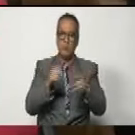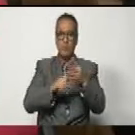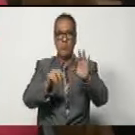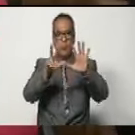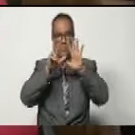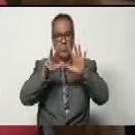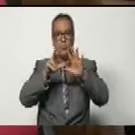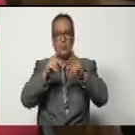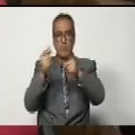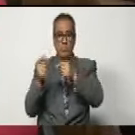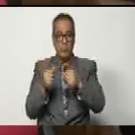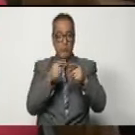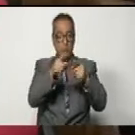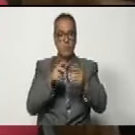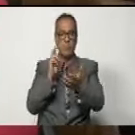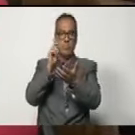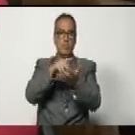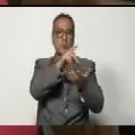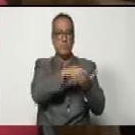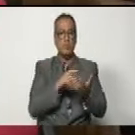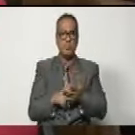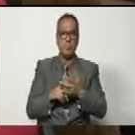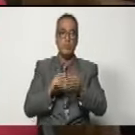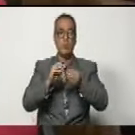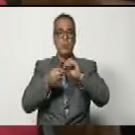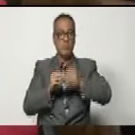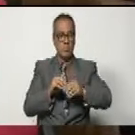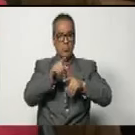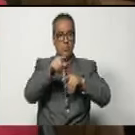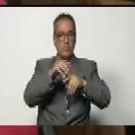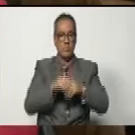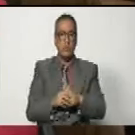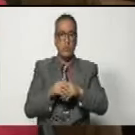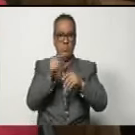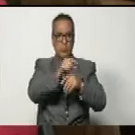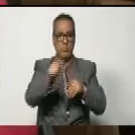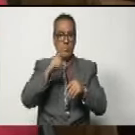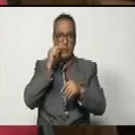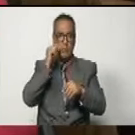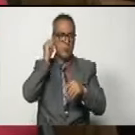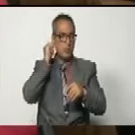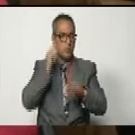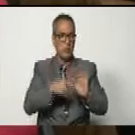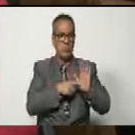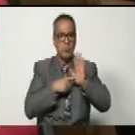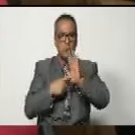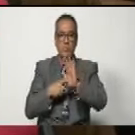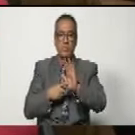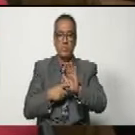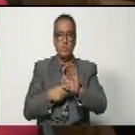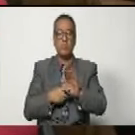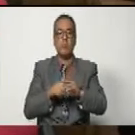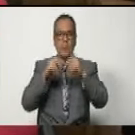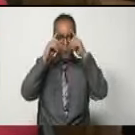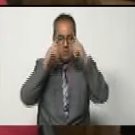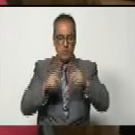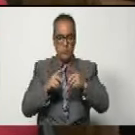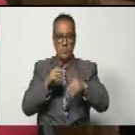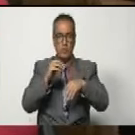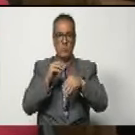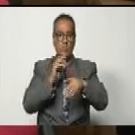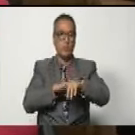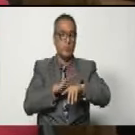8. Presupuesto participativo. Mecanismos mediante el cual las ciudadanas y los ciudadanos proponen, deliberan y deciden sobre